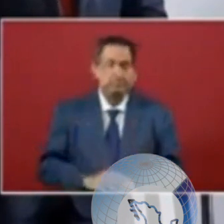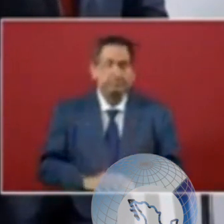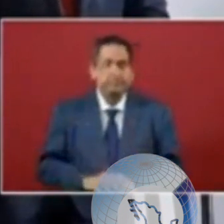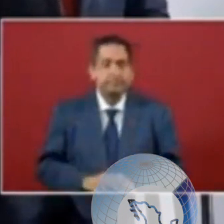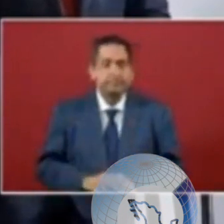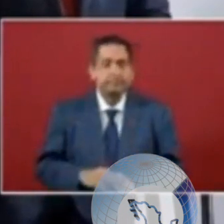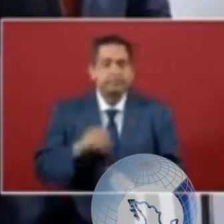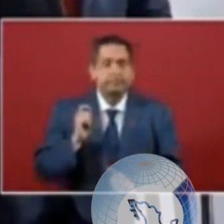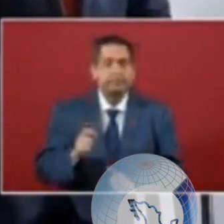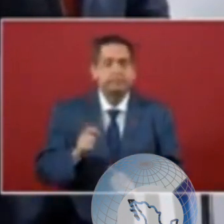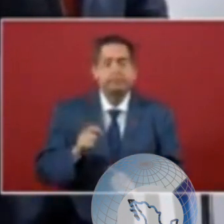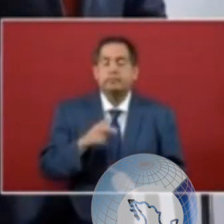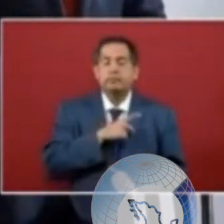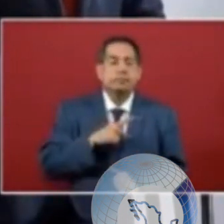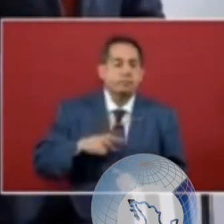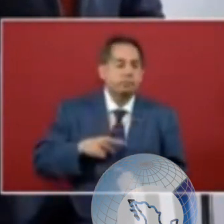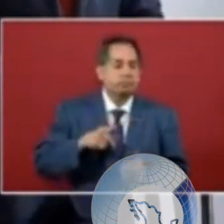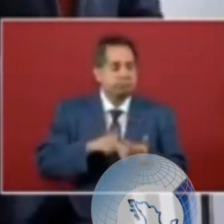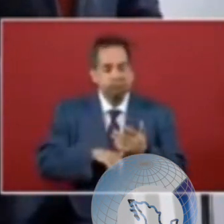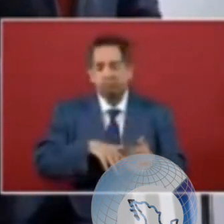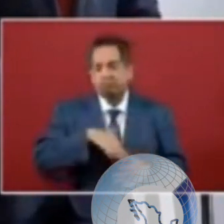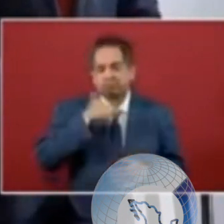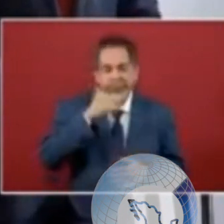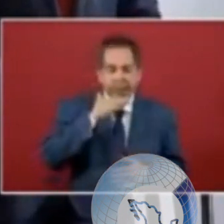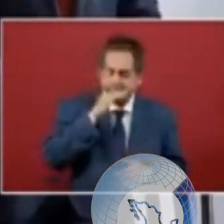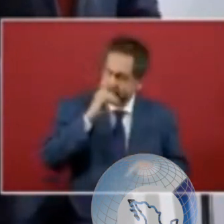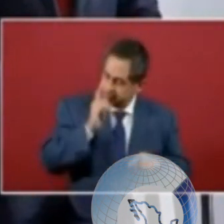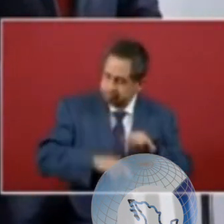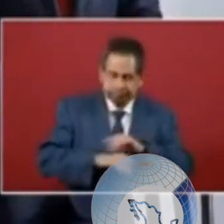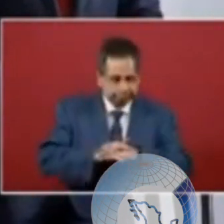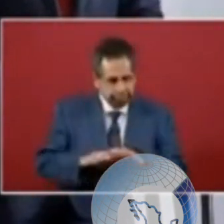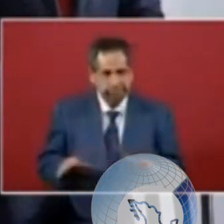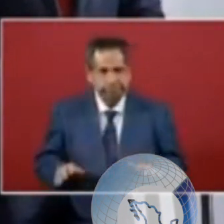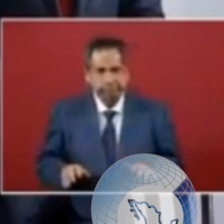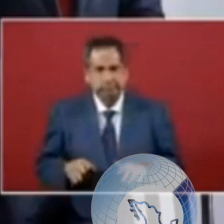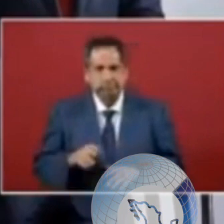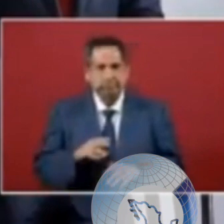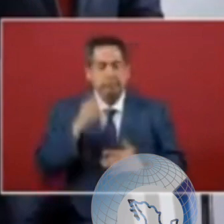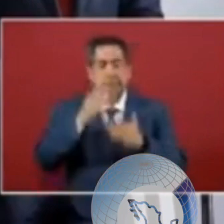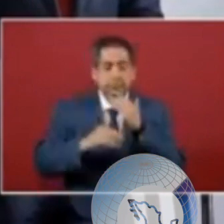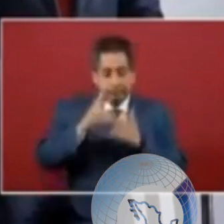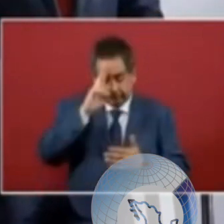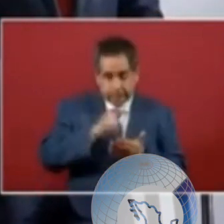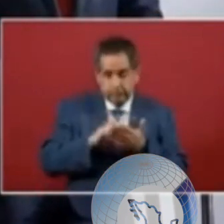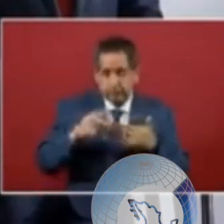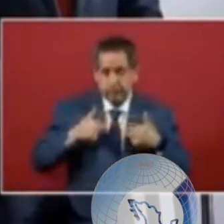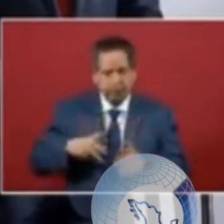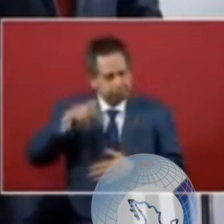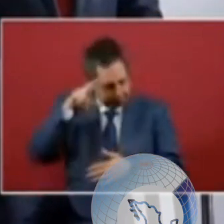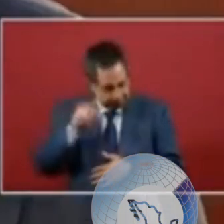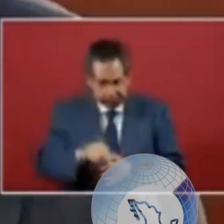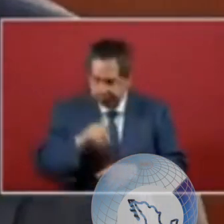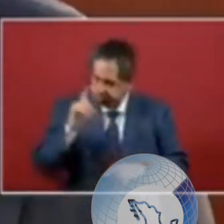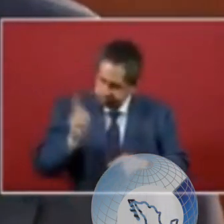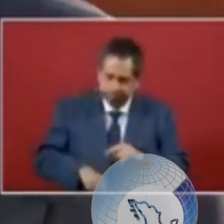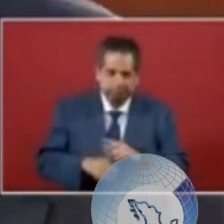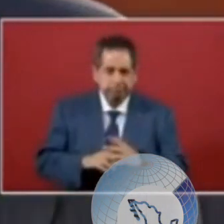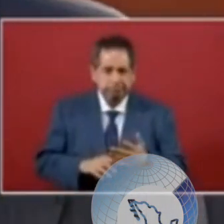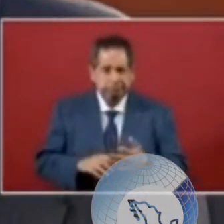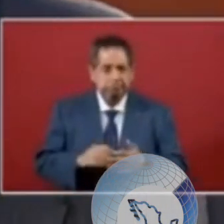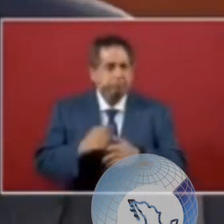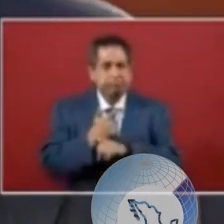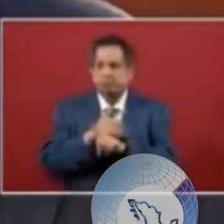de que no haya corrupción, de que no se violen derechos humanos, de que se respeten